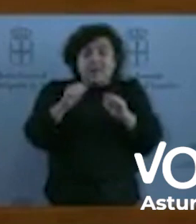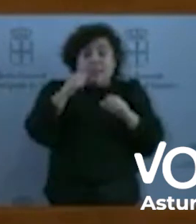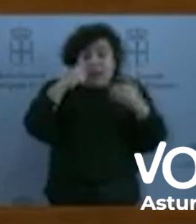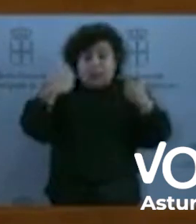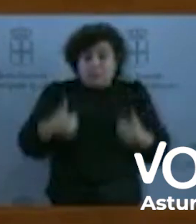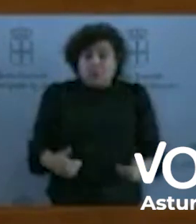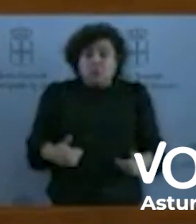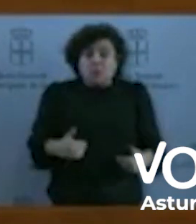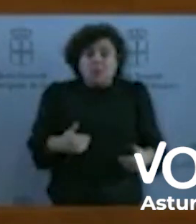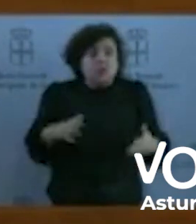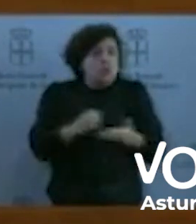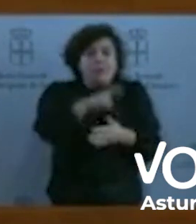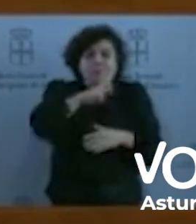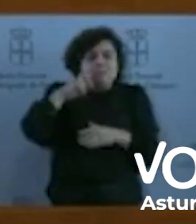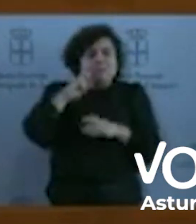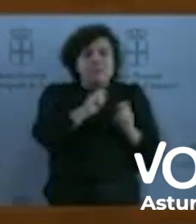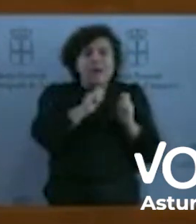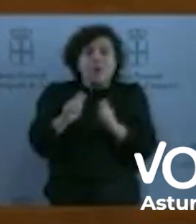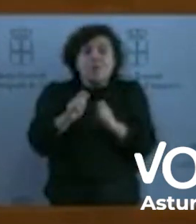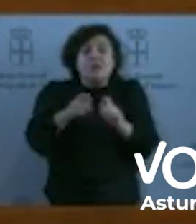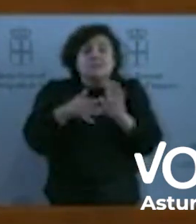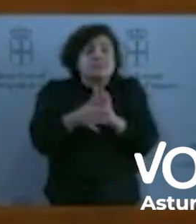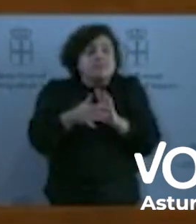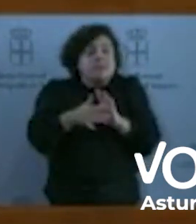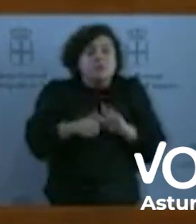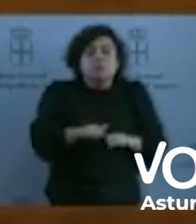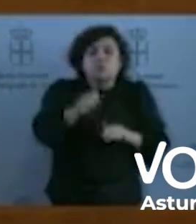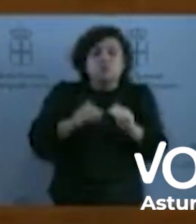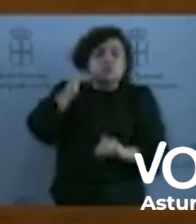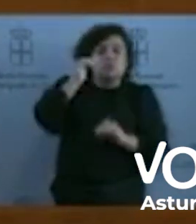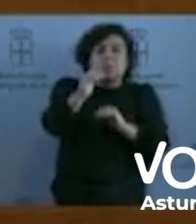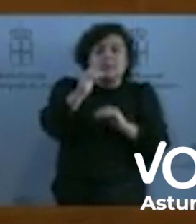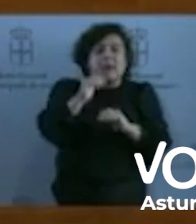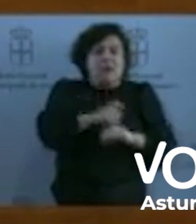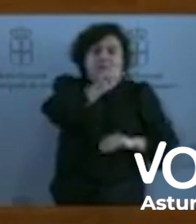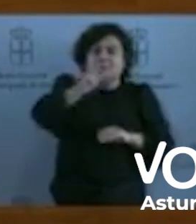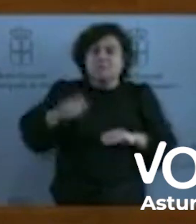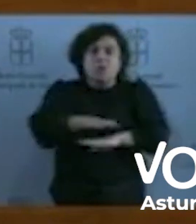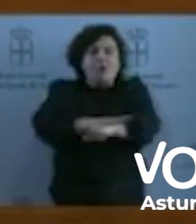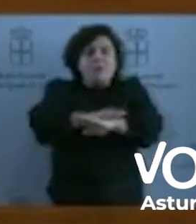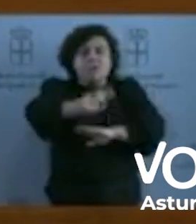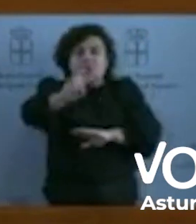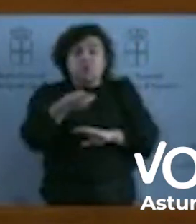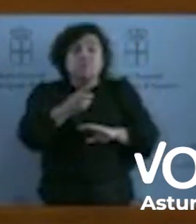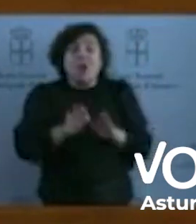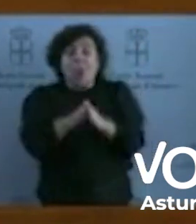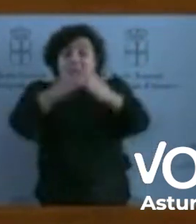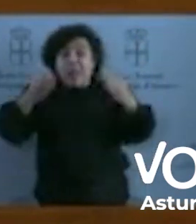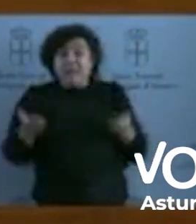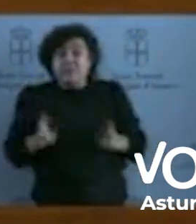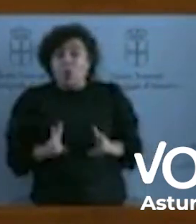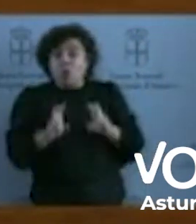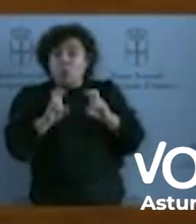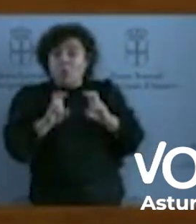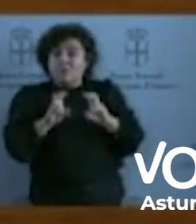del poder político y la divinización de los gobernantes. De hecho, en el Nuevo Testamento, Jesús de Nazaret es tentado por Satanás con el gobierno